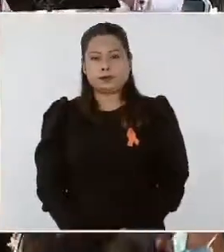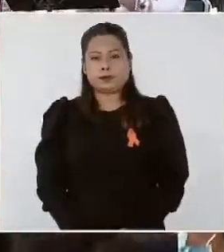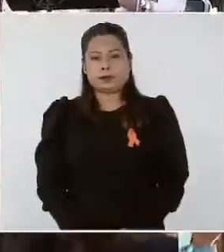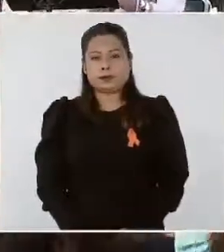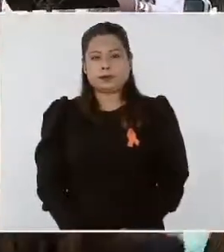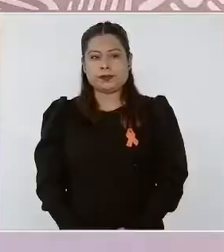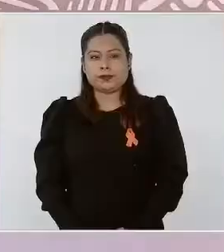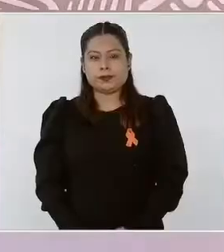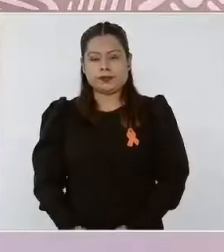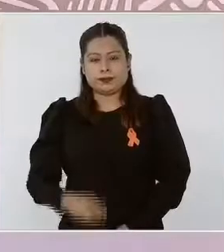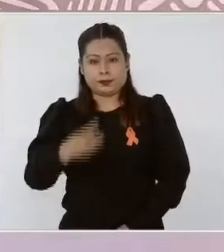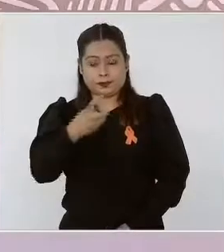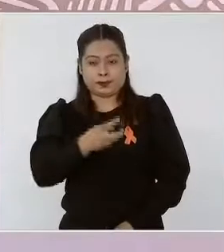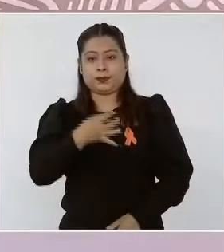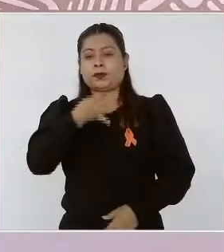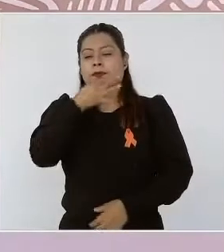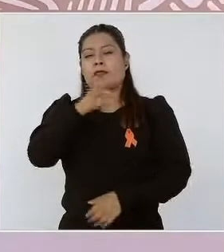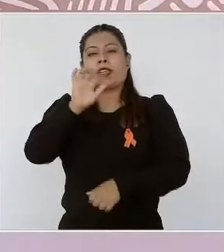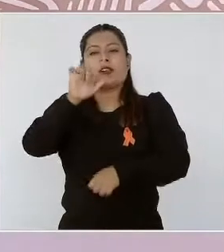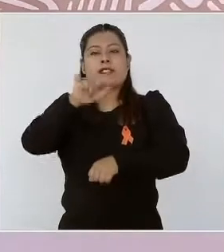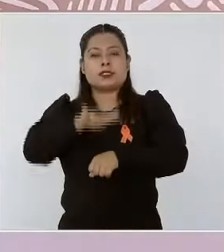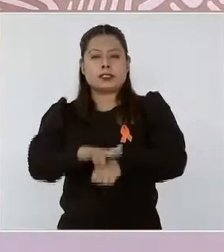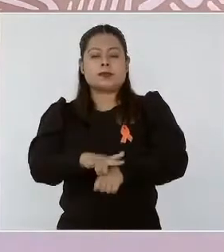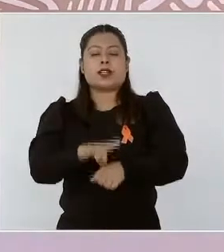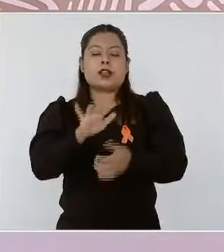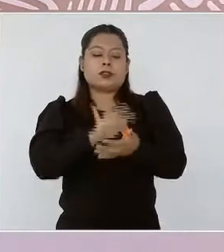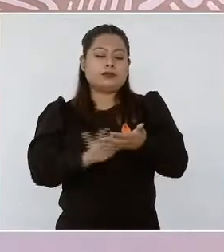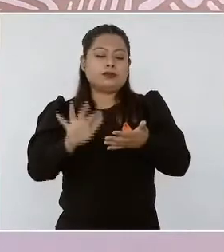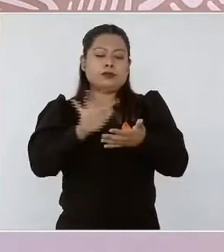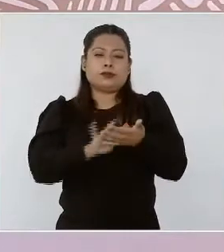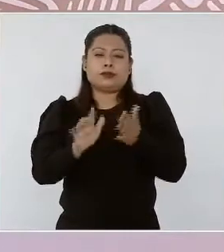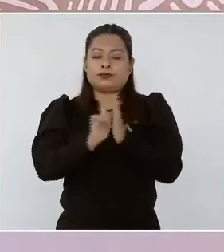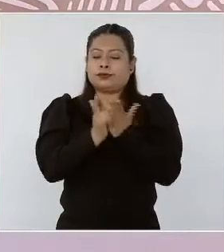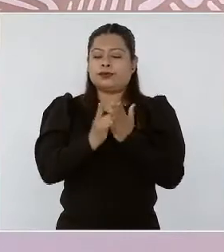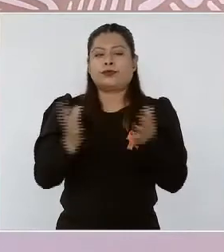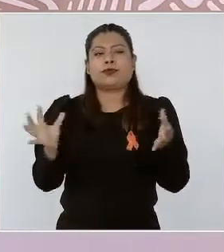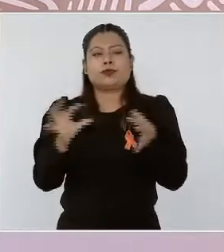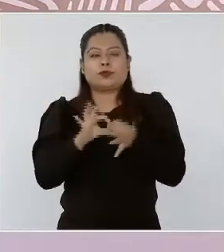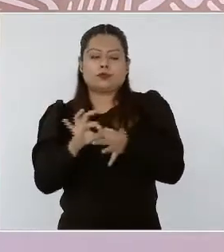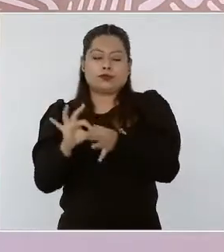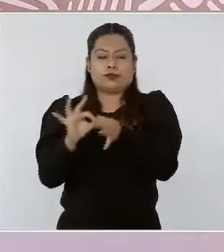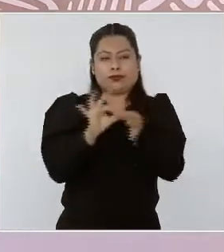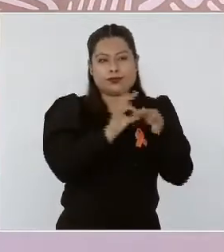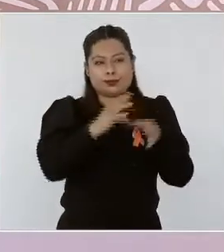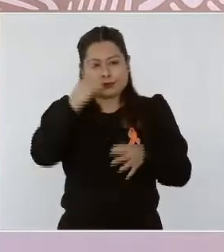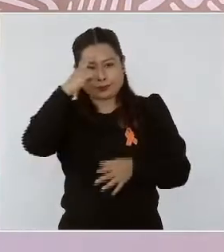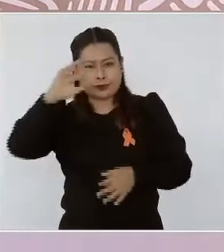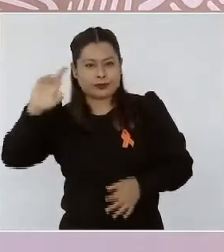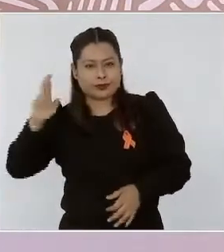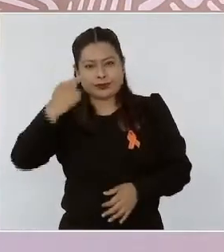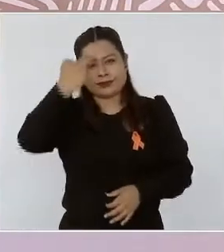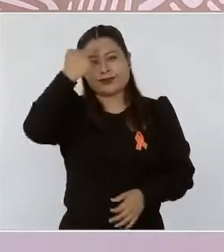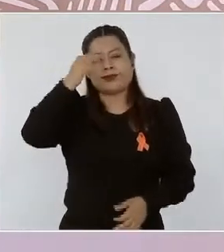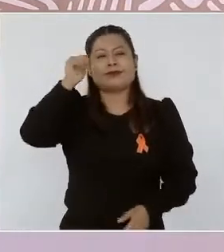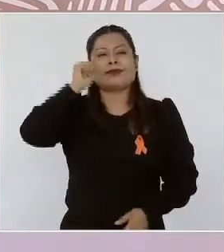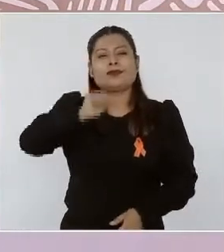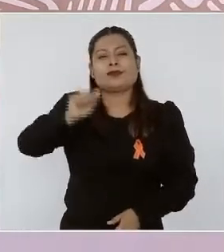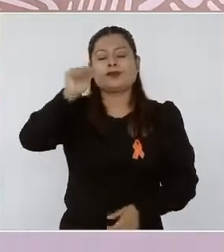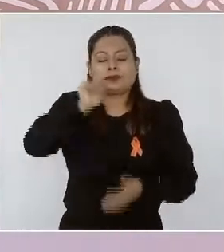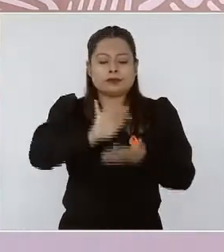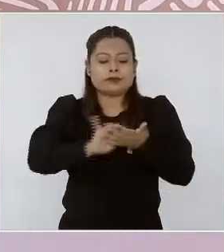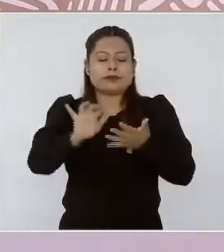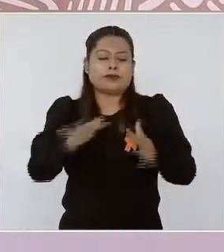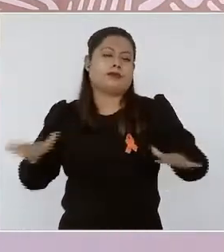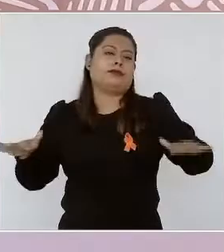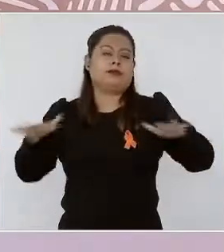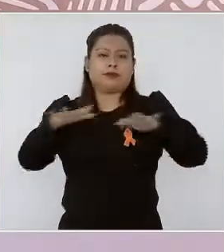Y en este fandango, tanto la lectura como la música se unen para recordarnos siempre que leer